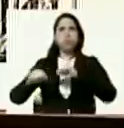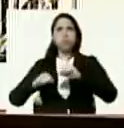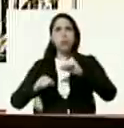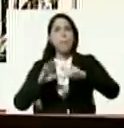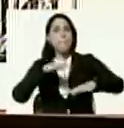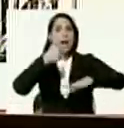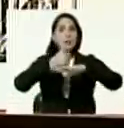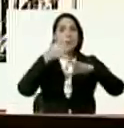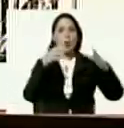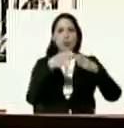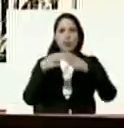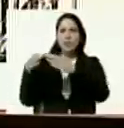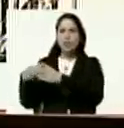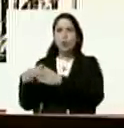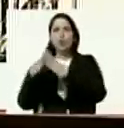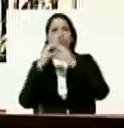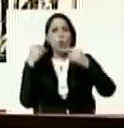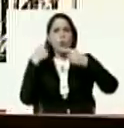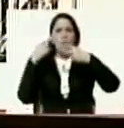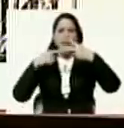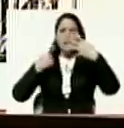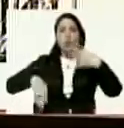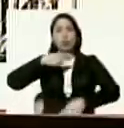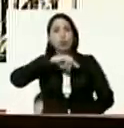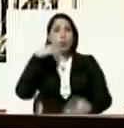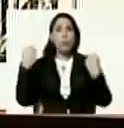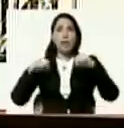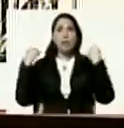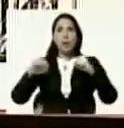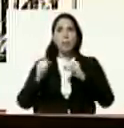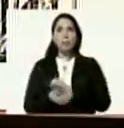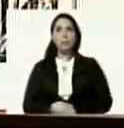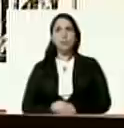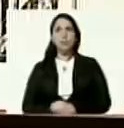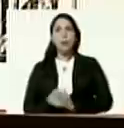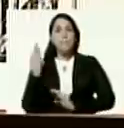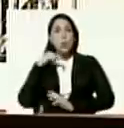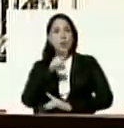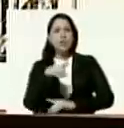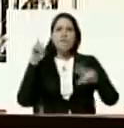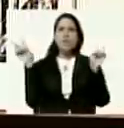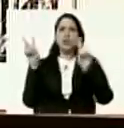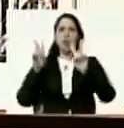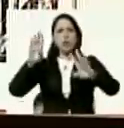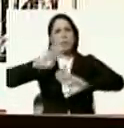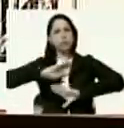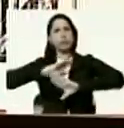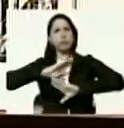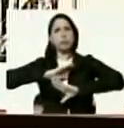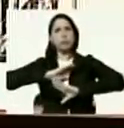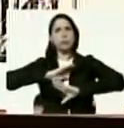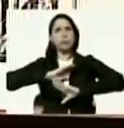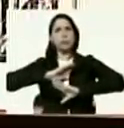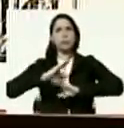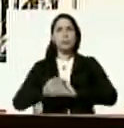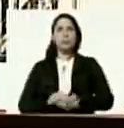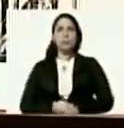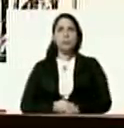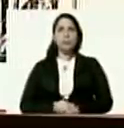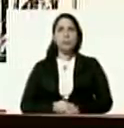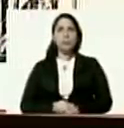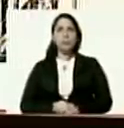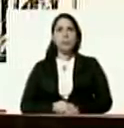organización. Y todo eso lo practicamos. Y por eso la victoria nos pertenece. ¿Qué